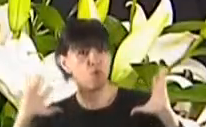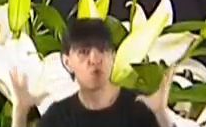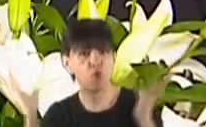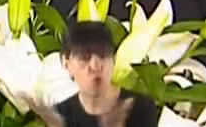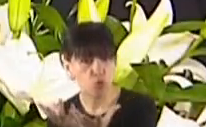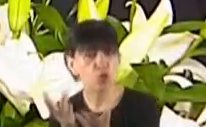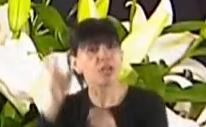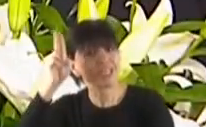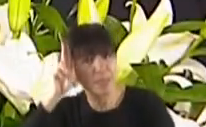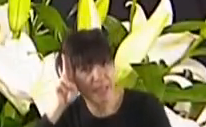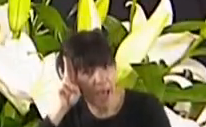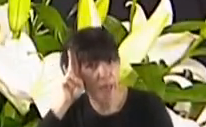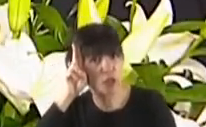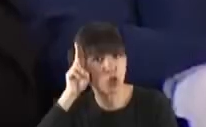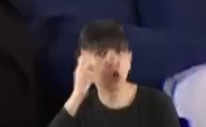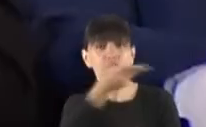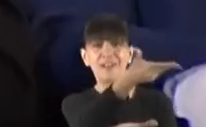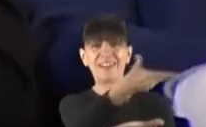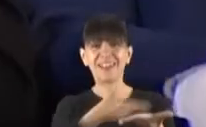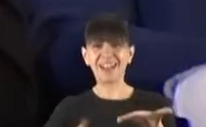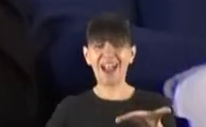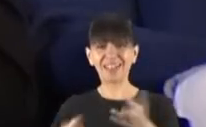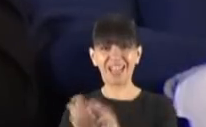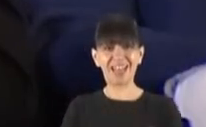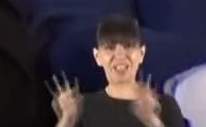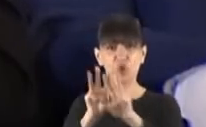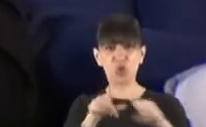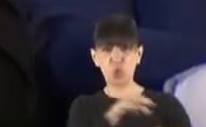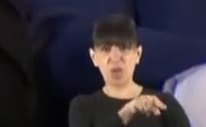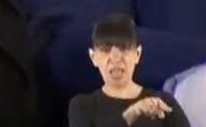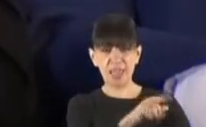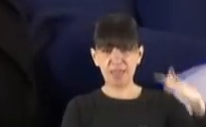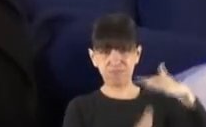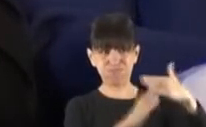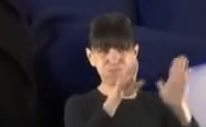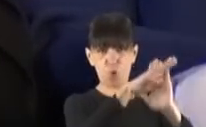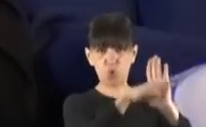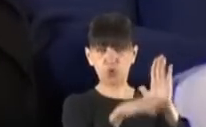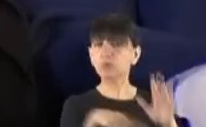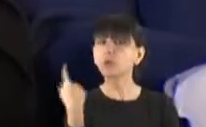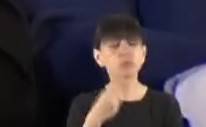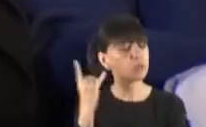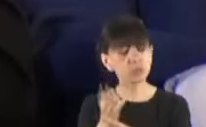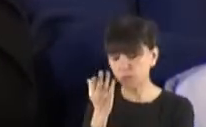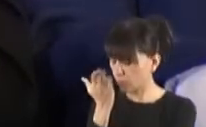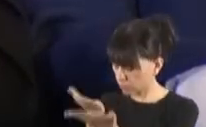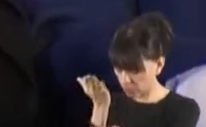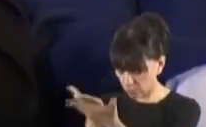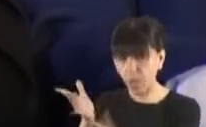siempre respetando la Carta de las Naciones Unidas y siempre seguiremos exigiendo el respeto a la